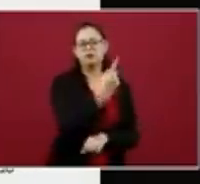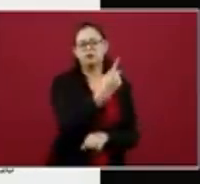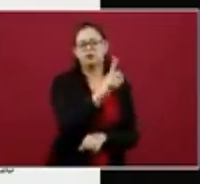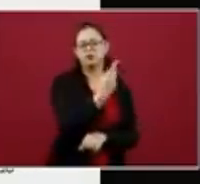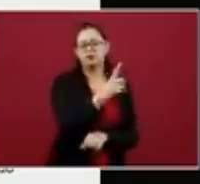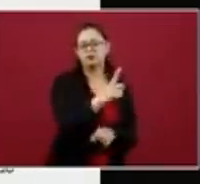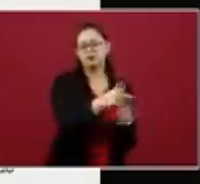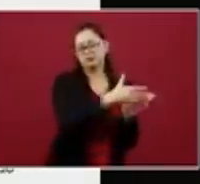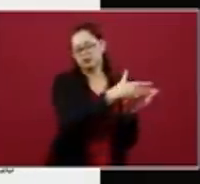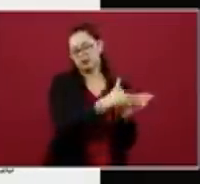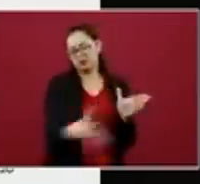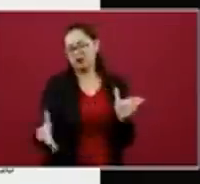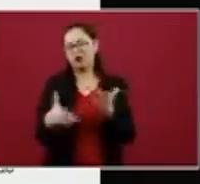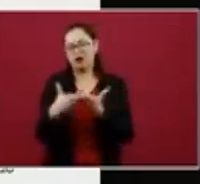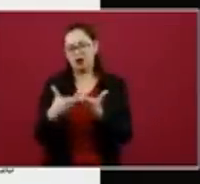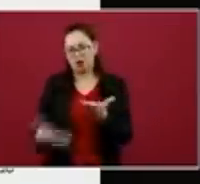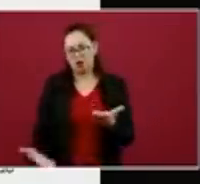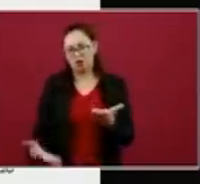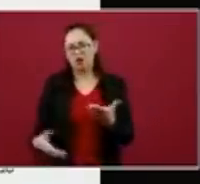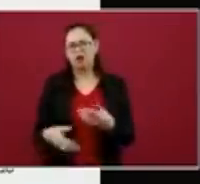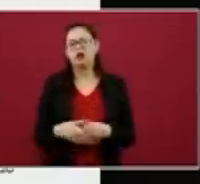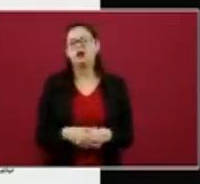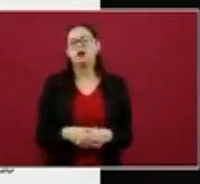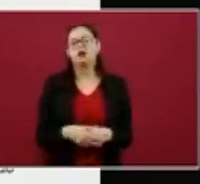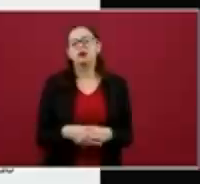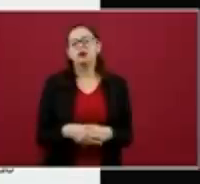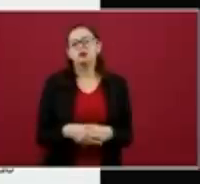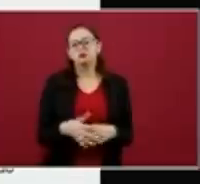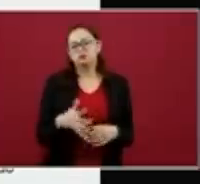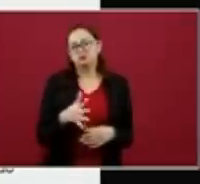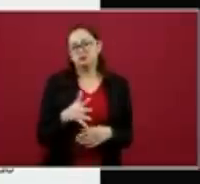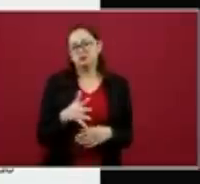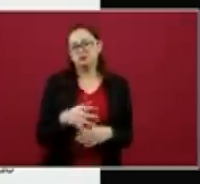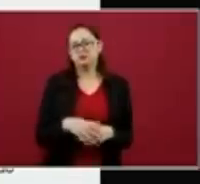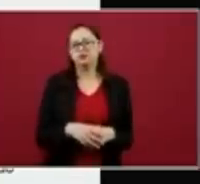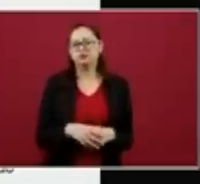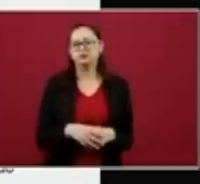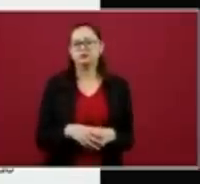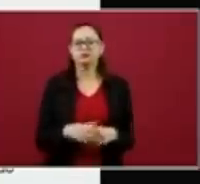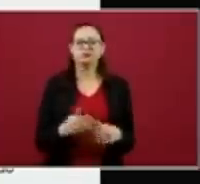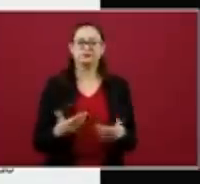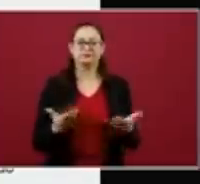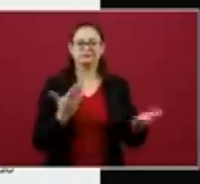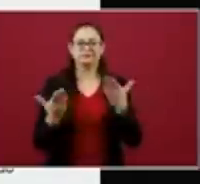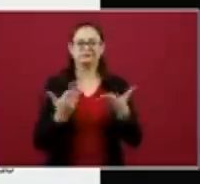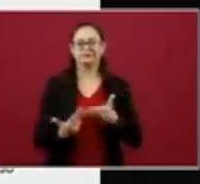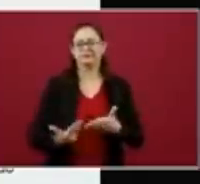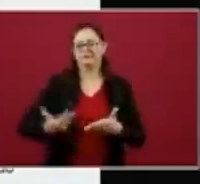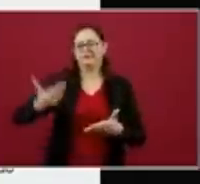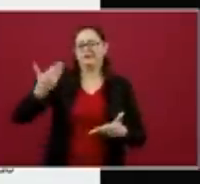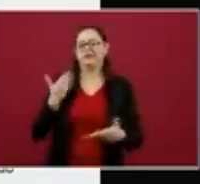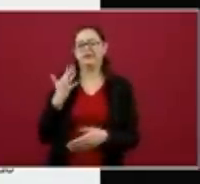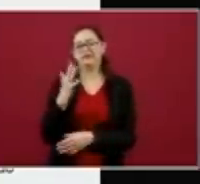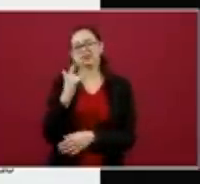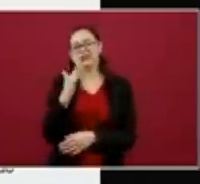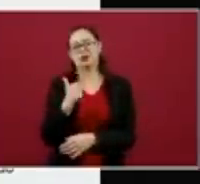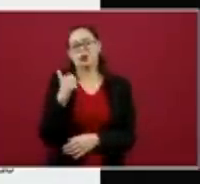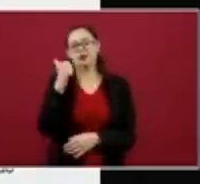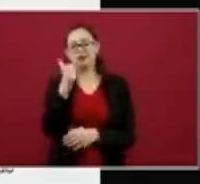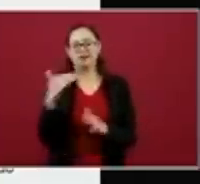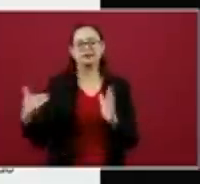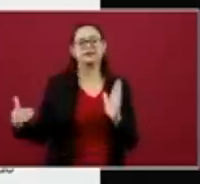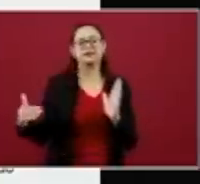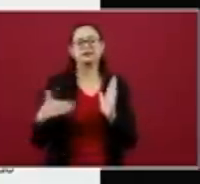y hasta los días de hoy. Este es el promedio contra los 56,000 que se robaron en